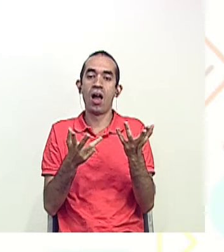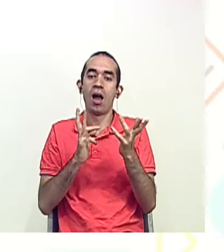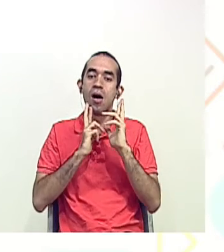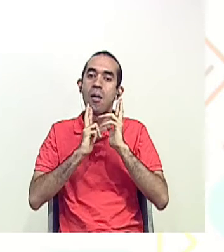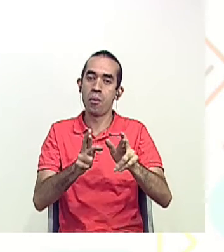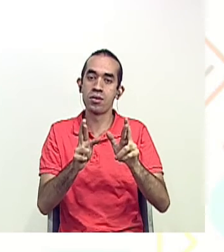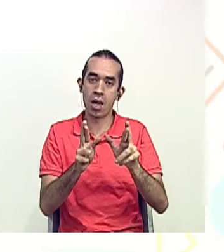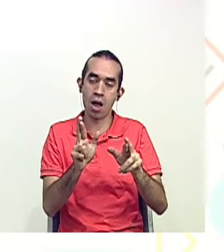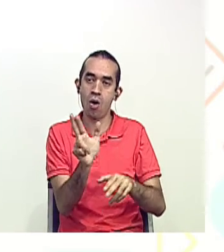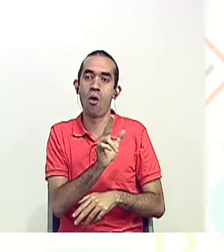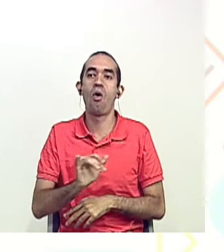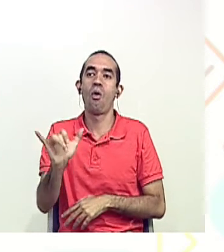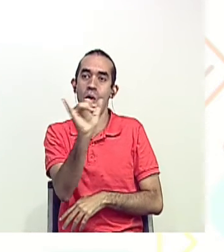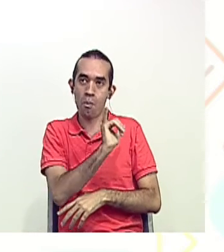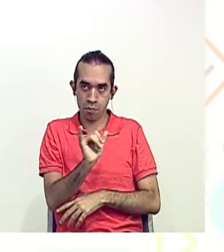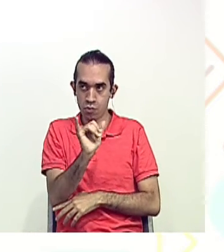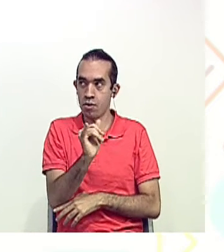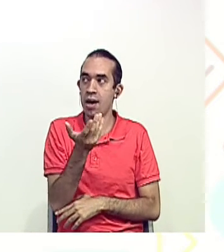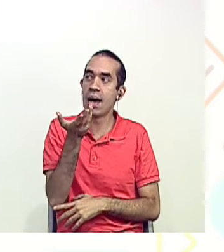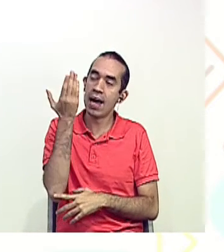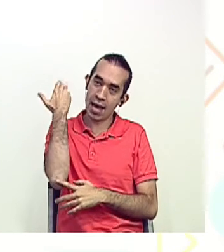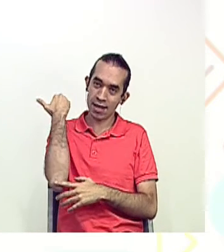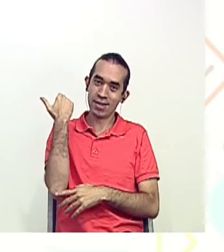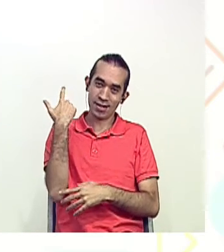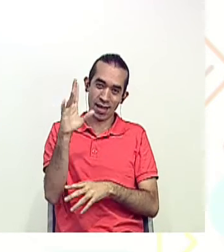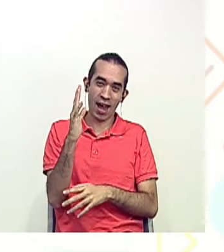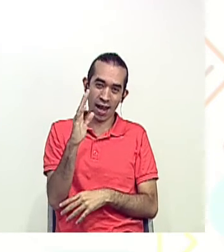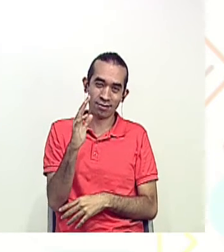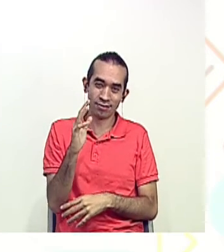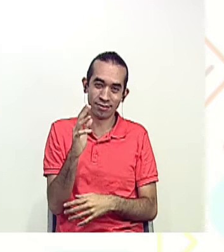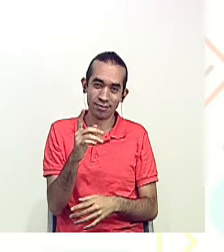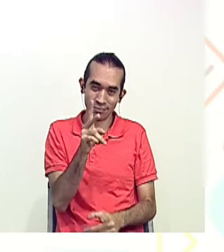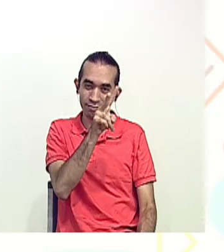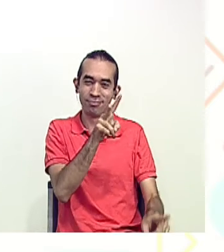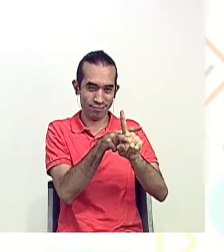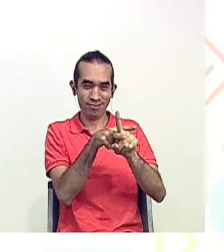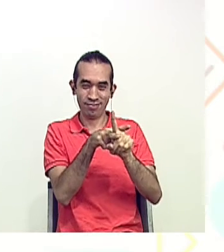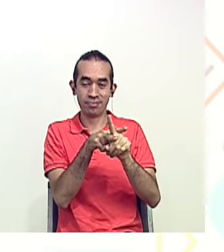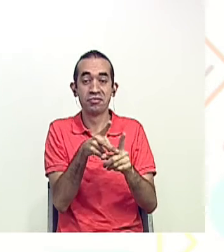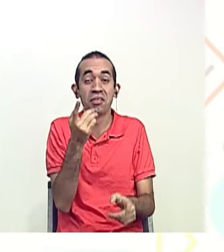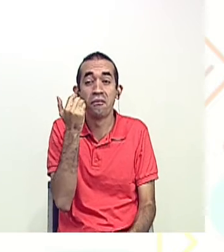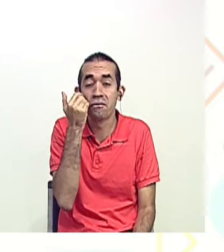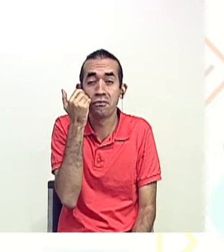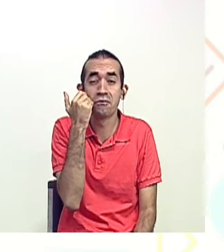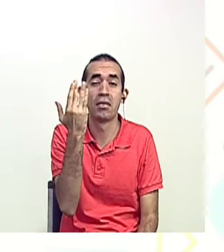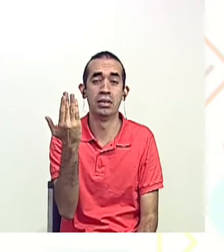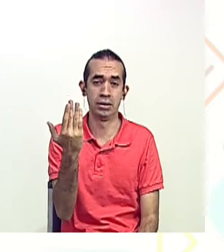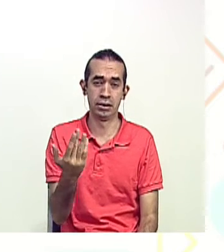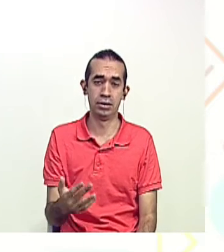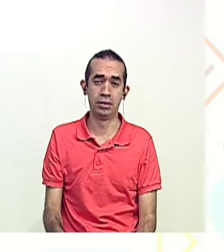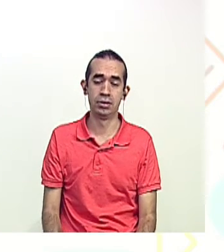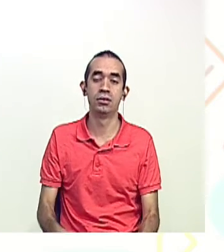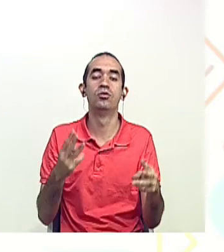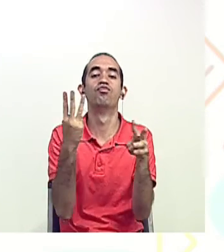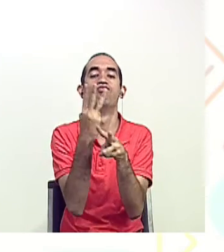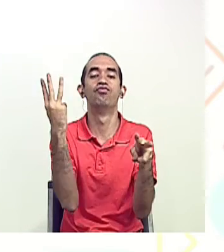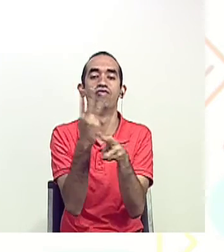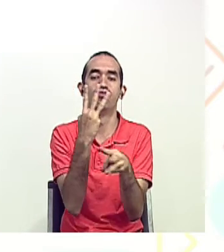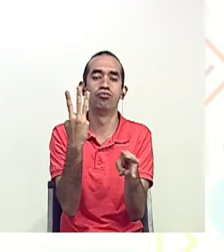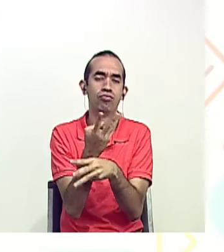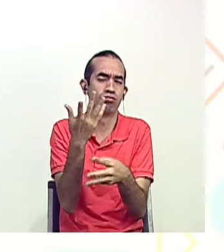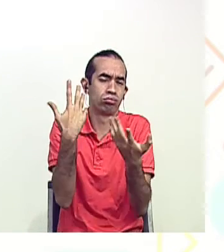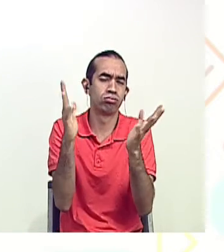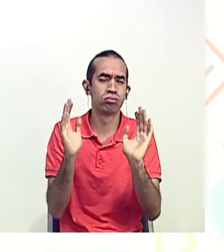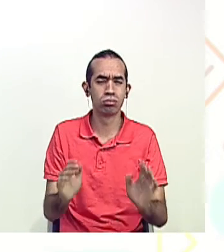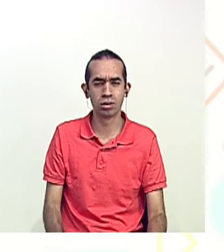un factor común como el que habíamos visto anteriormente. ¿Ven qué fácil? En matemática es así, lo